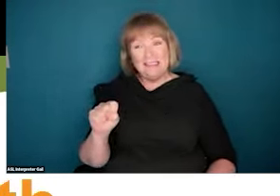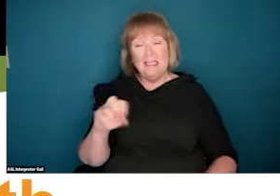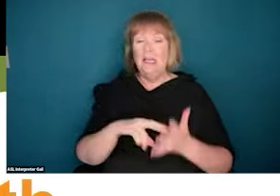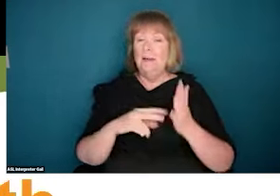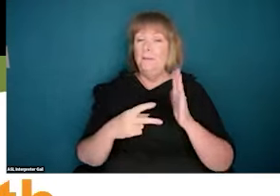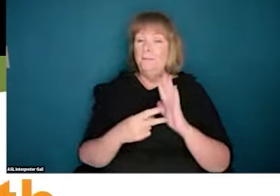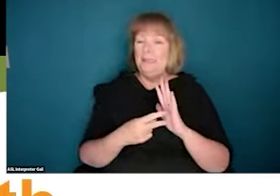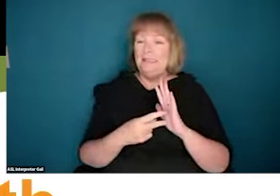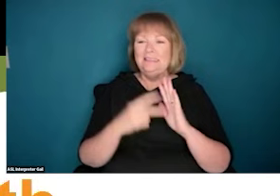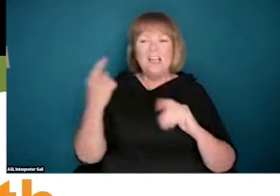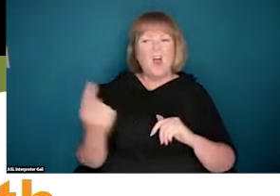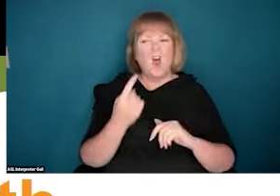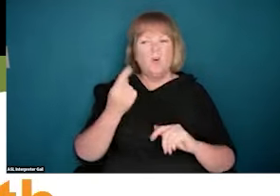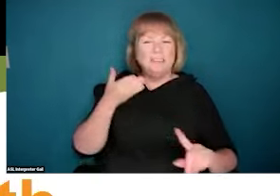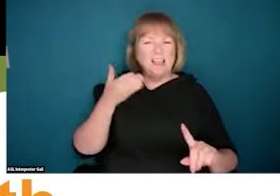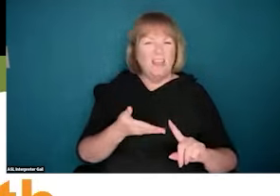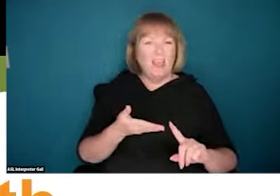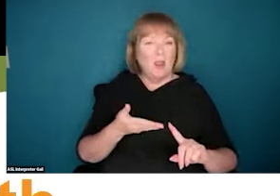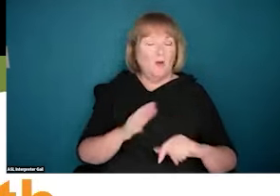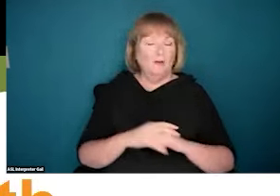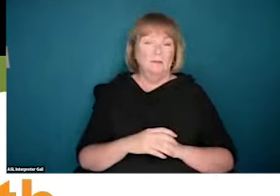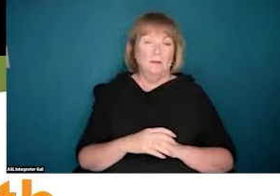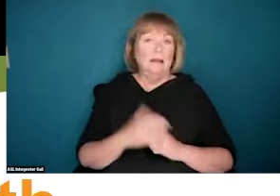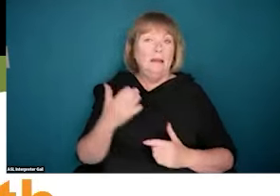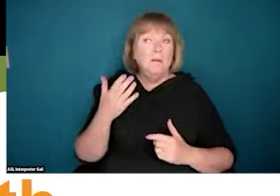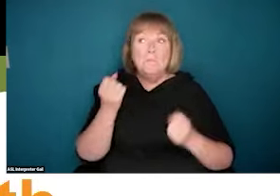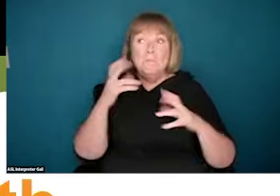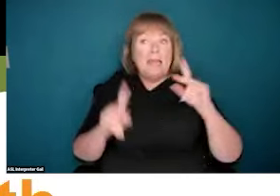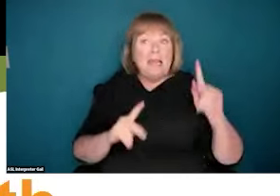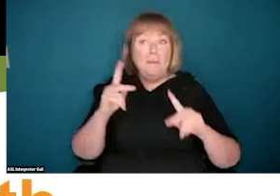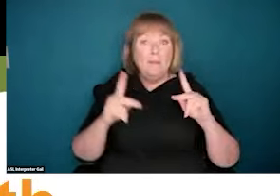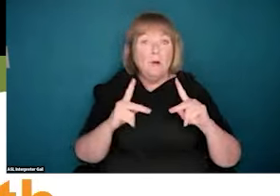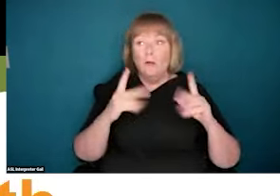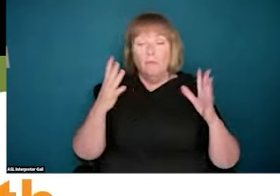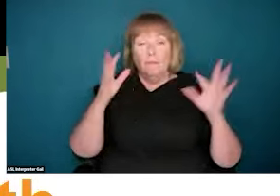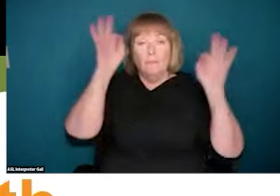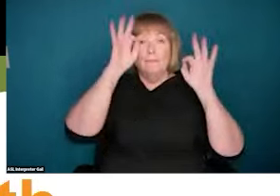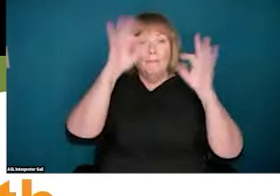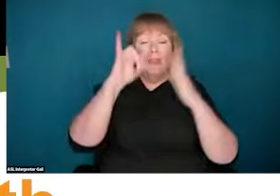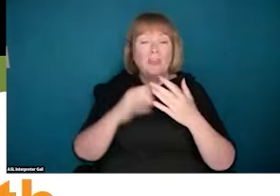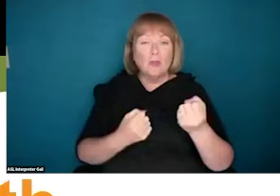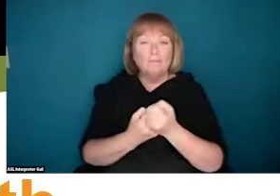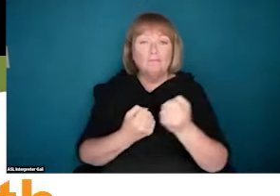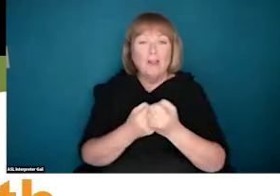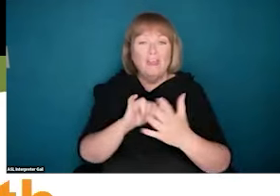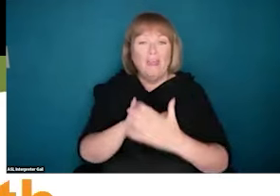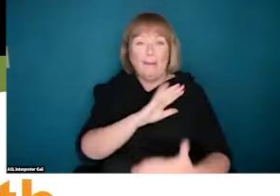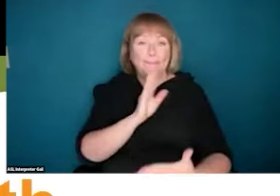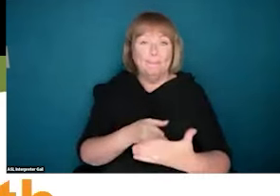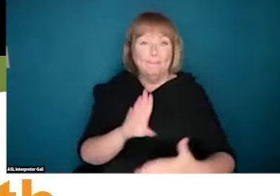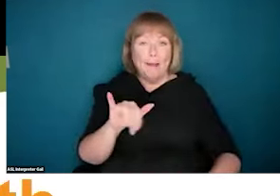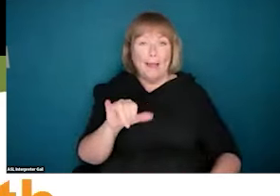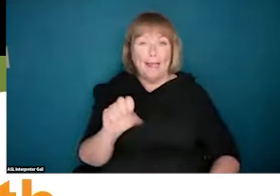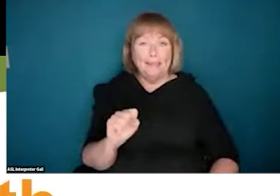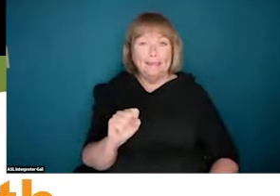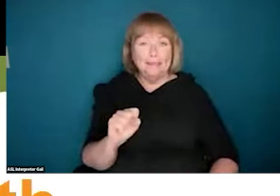cultural importante y es algo que siempre está presente y que muchas veces las personas ni siquiera se dan cuenta y que nosotros